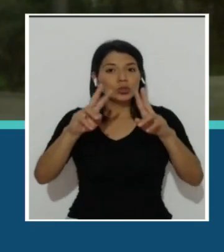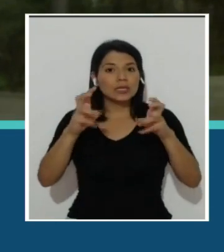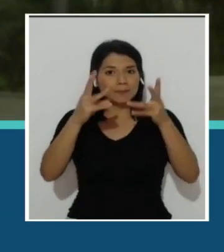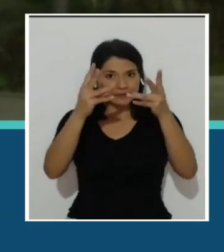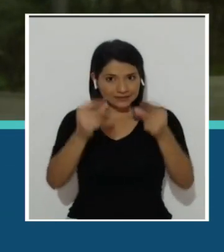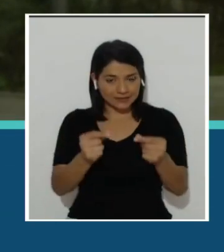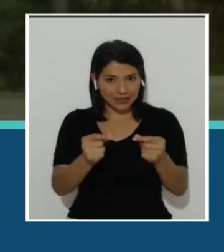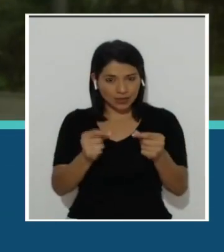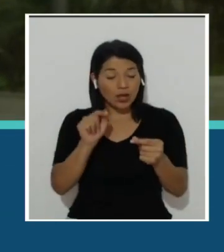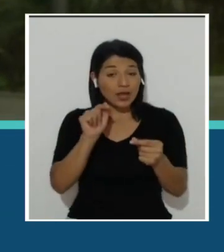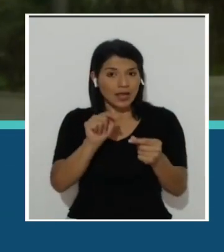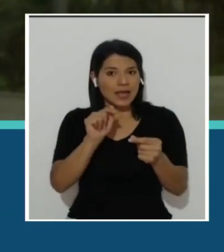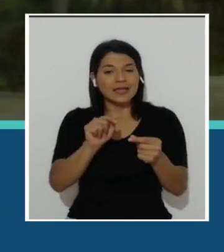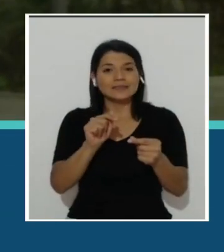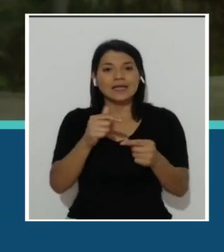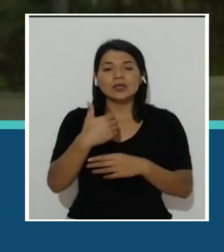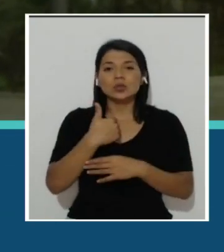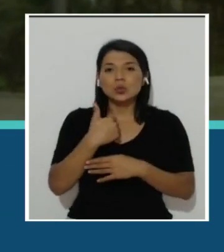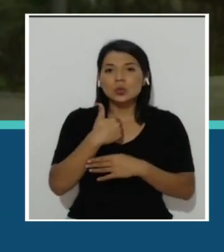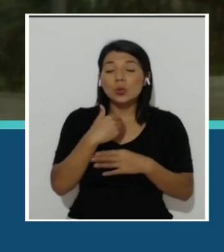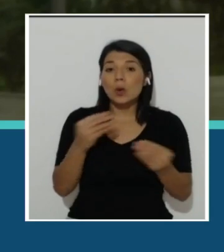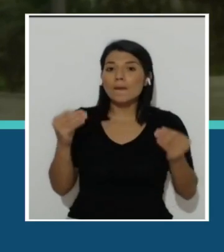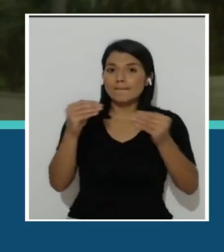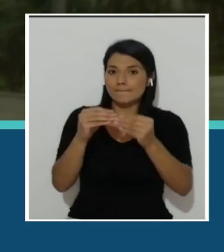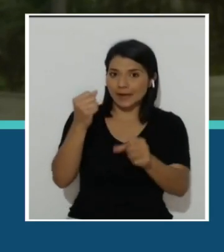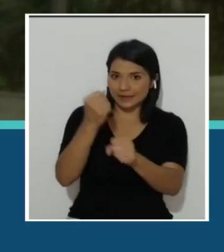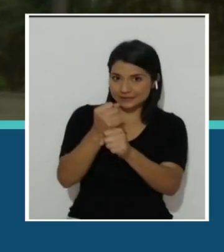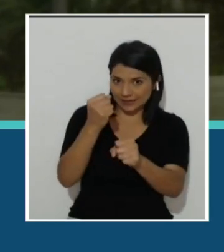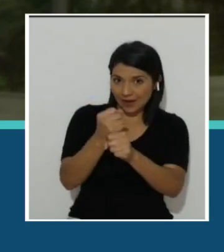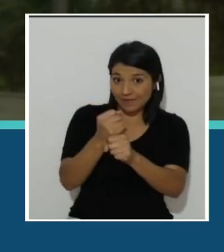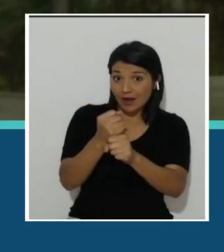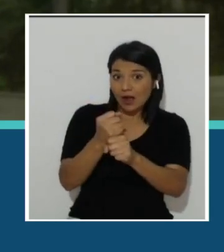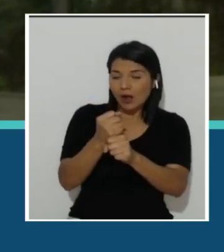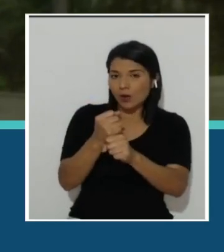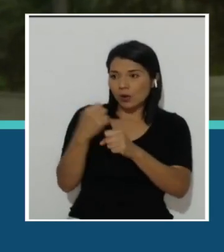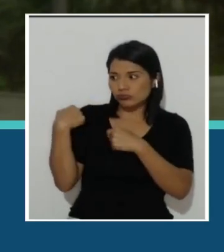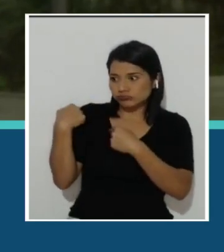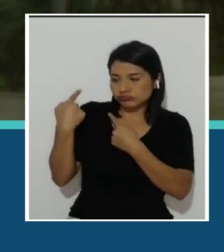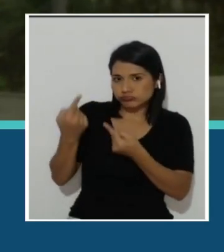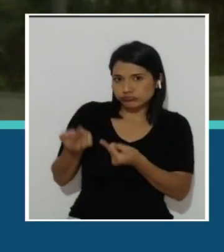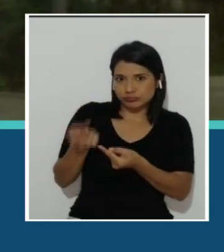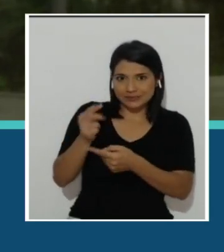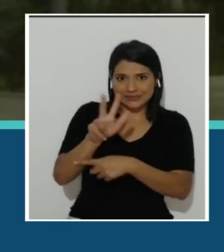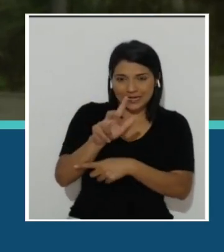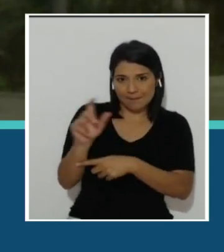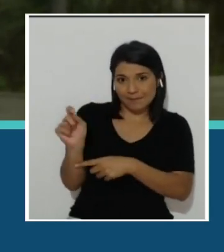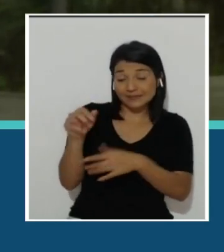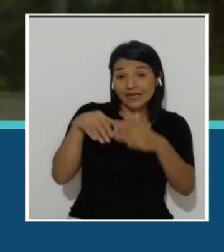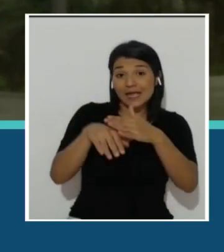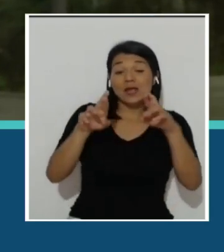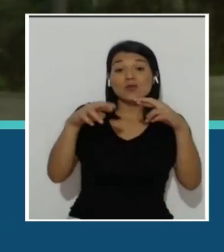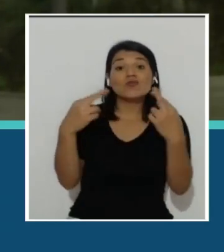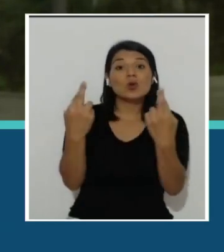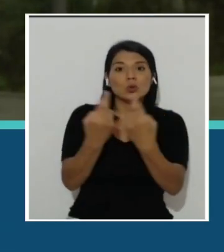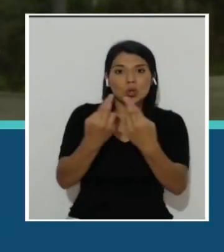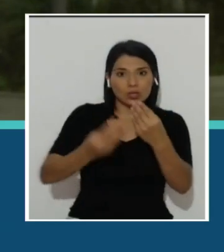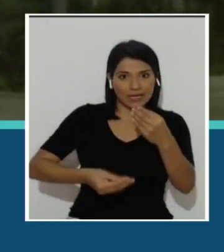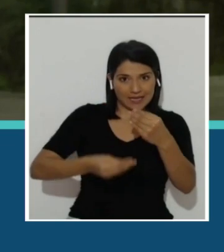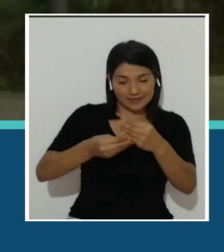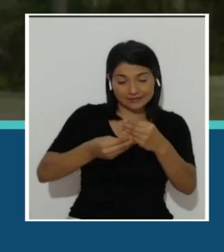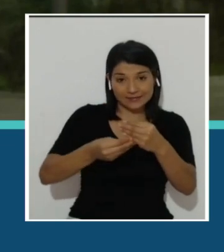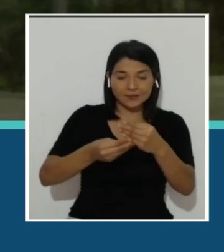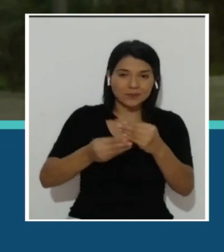decirlo, ha tenido más trabajo en estos 3 primeros meses de sesiones extraordinarias, y precisamente uno de los temas que